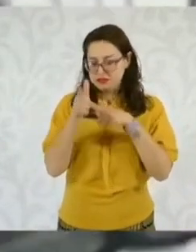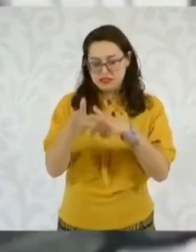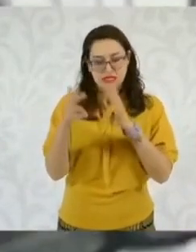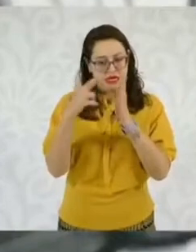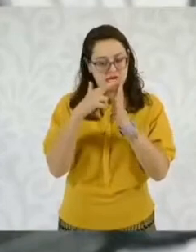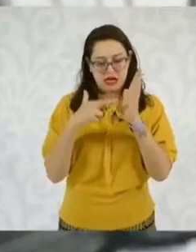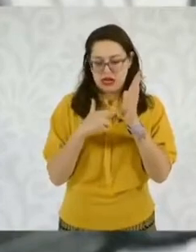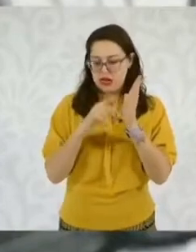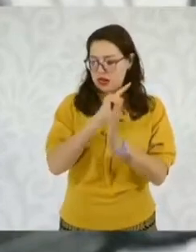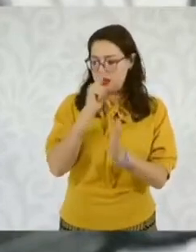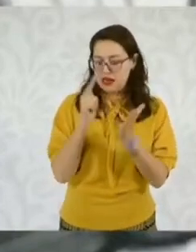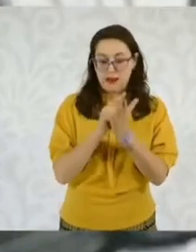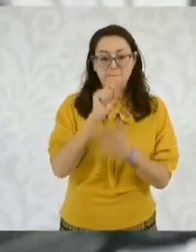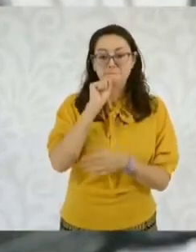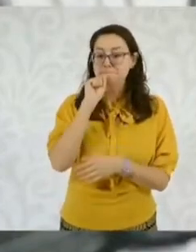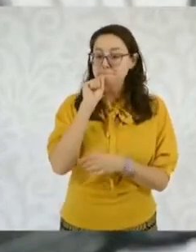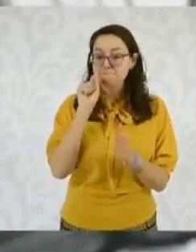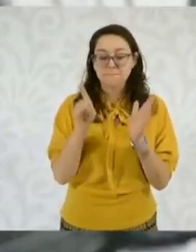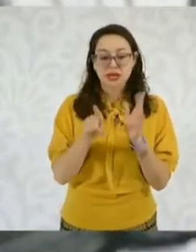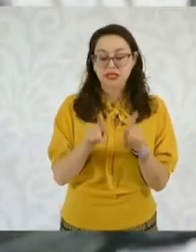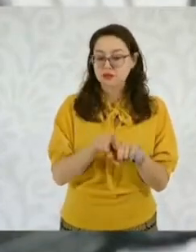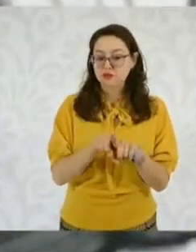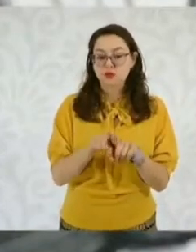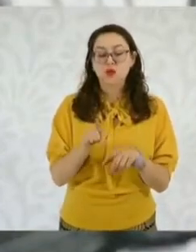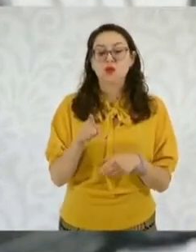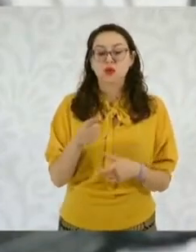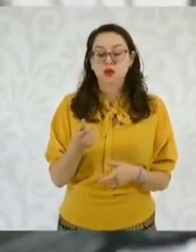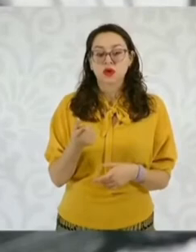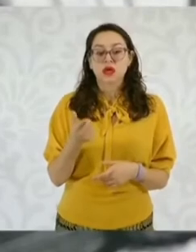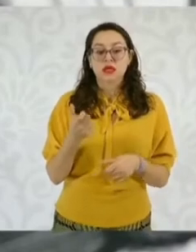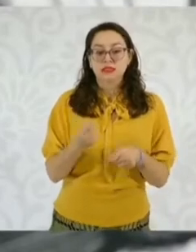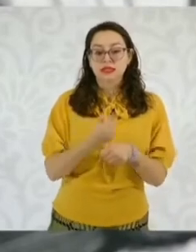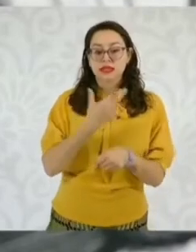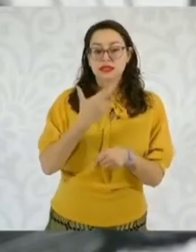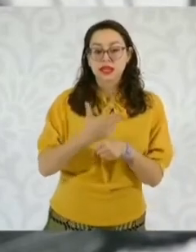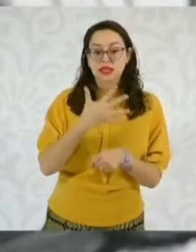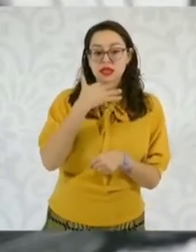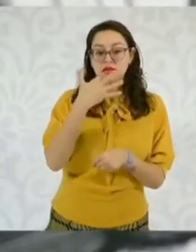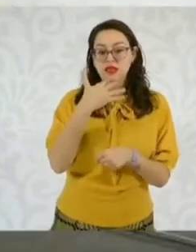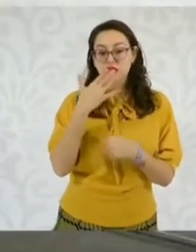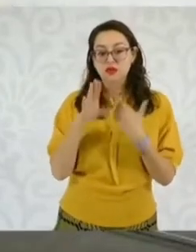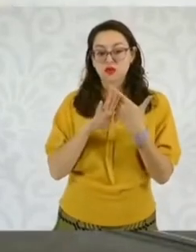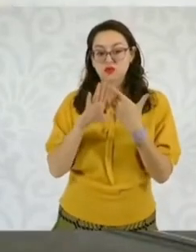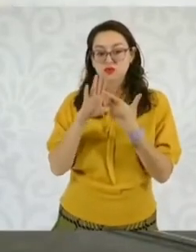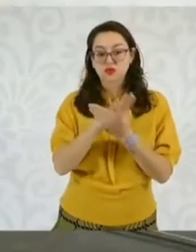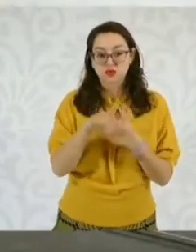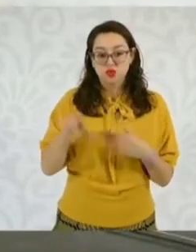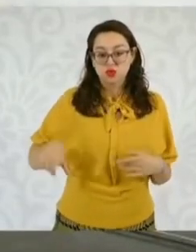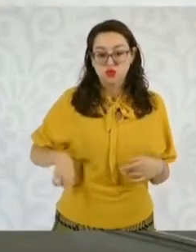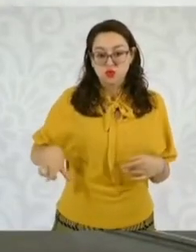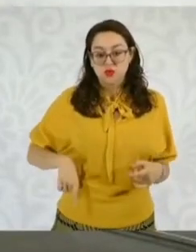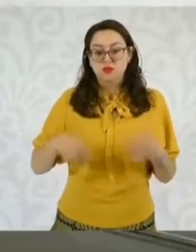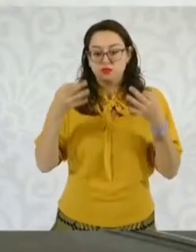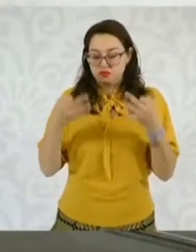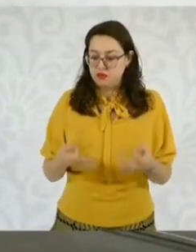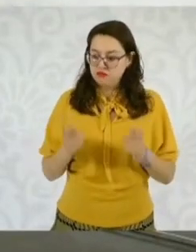a nivel de federal y lo hace la Secretaría de Anticorrupción y Buen Gobierno. La siguiente, por favor.